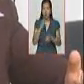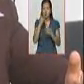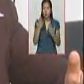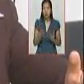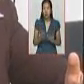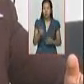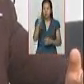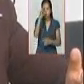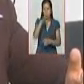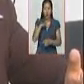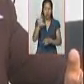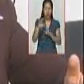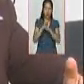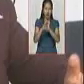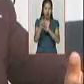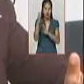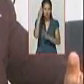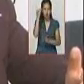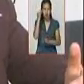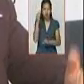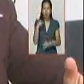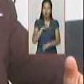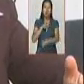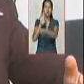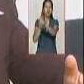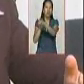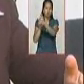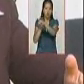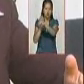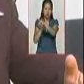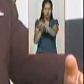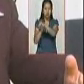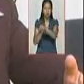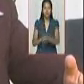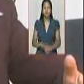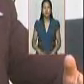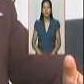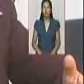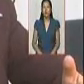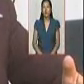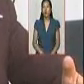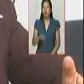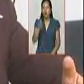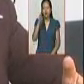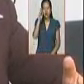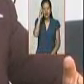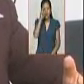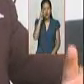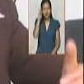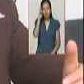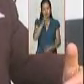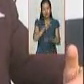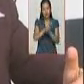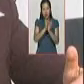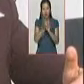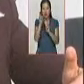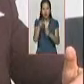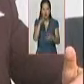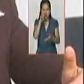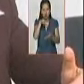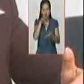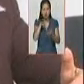este candidato exhortamos a que reflexione estudie